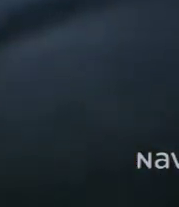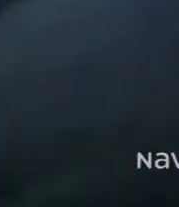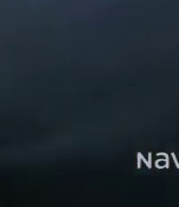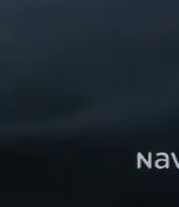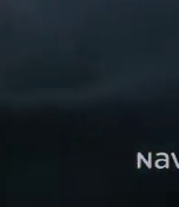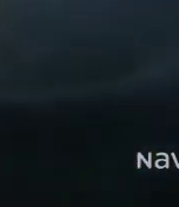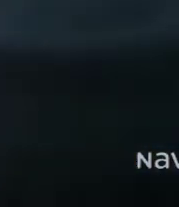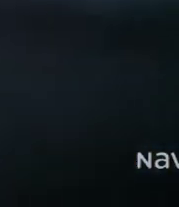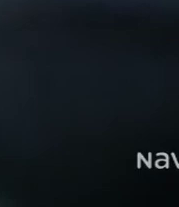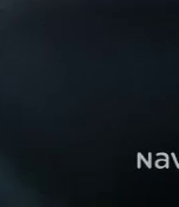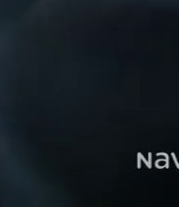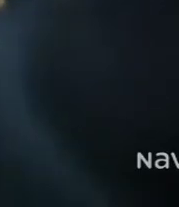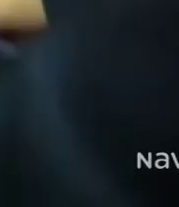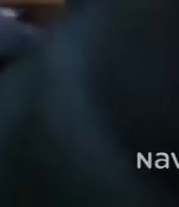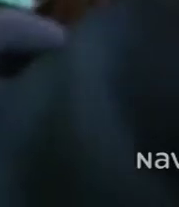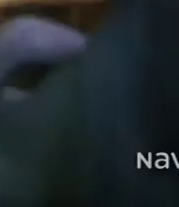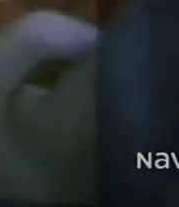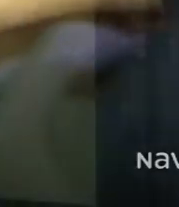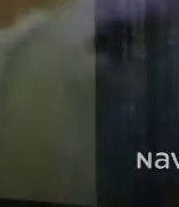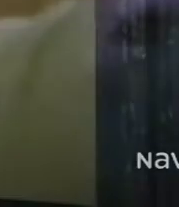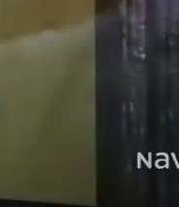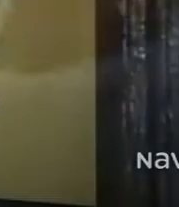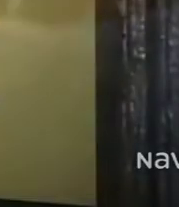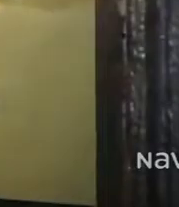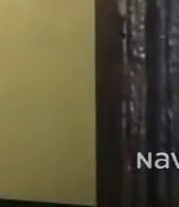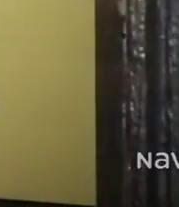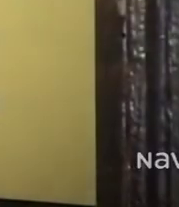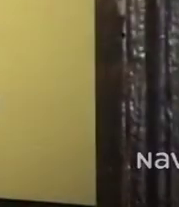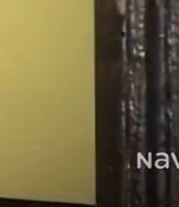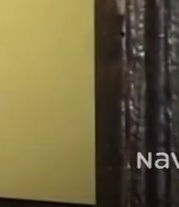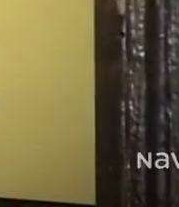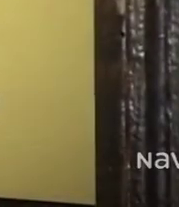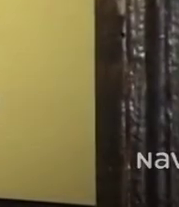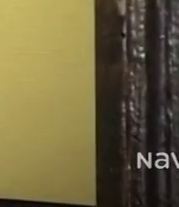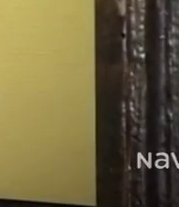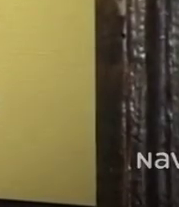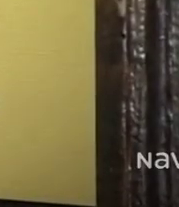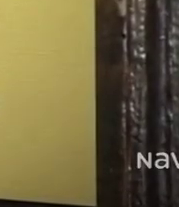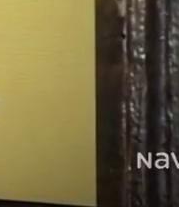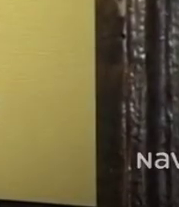Hasta que muere el sol,